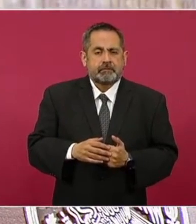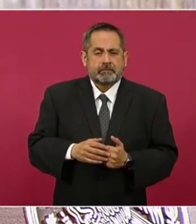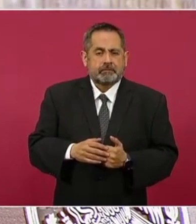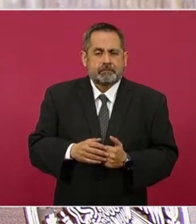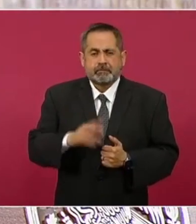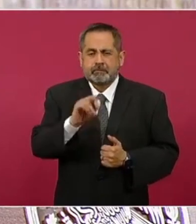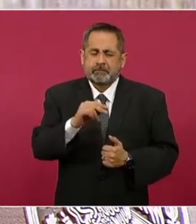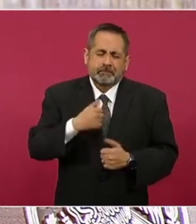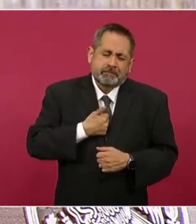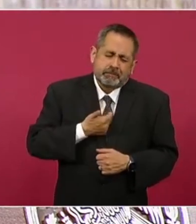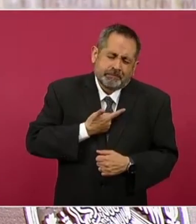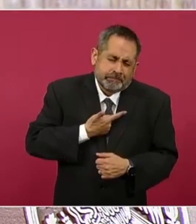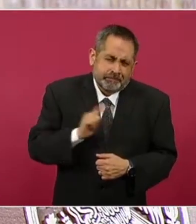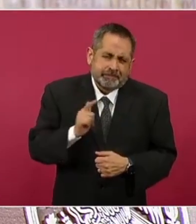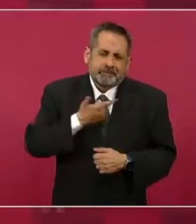me gusta